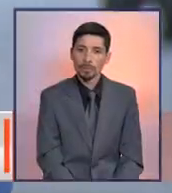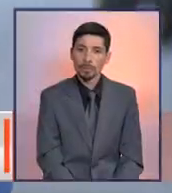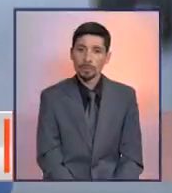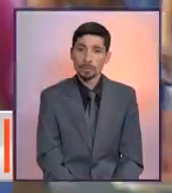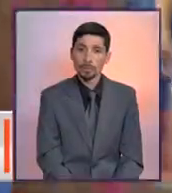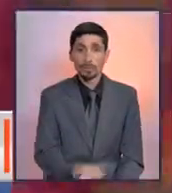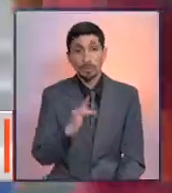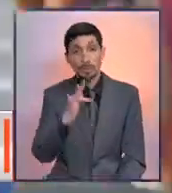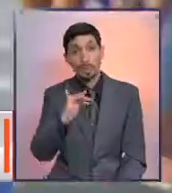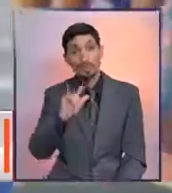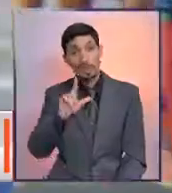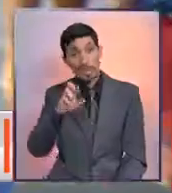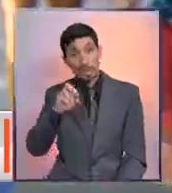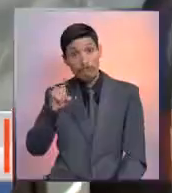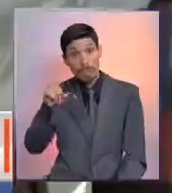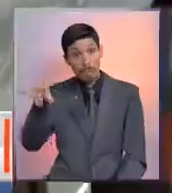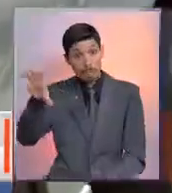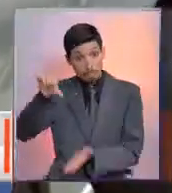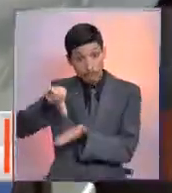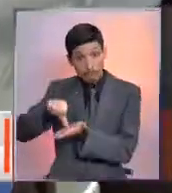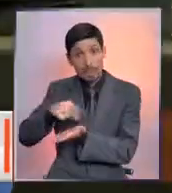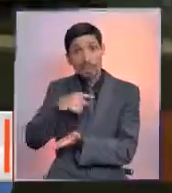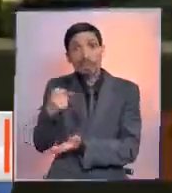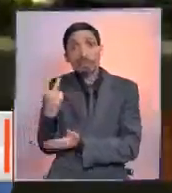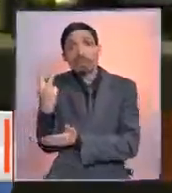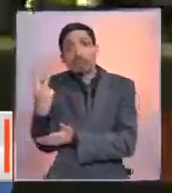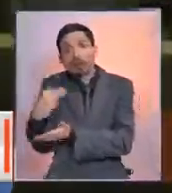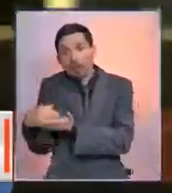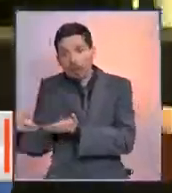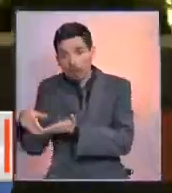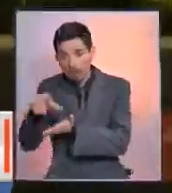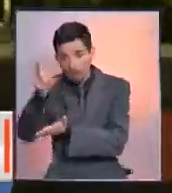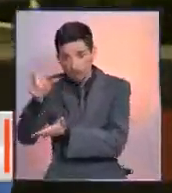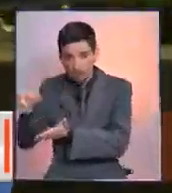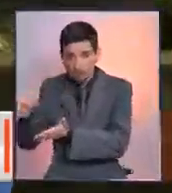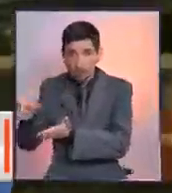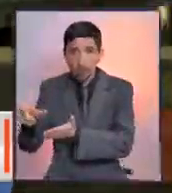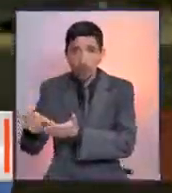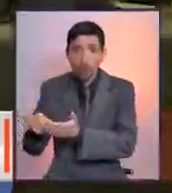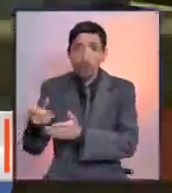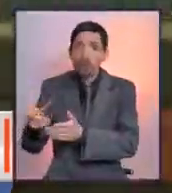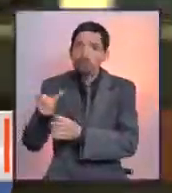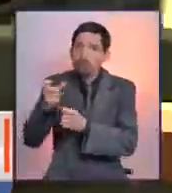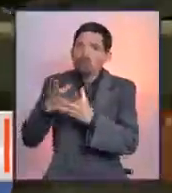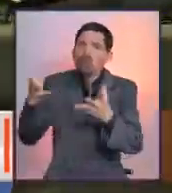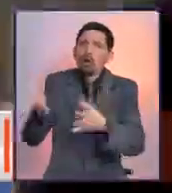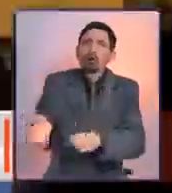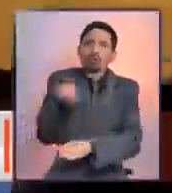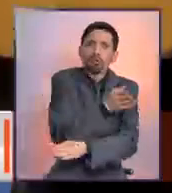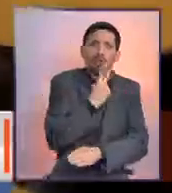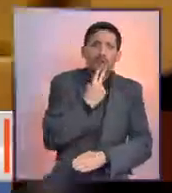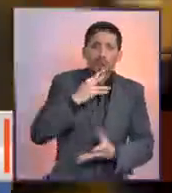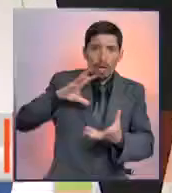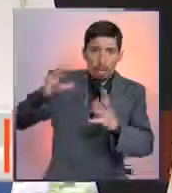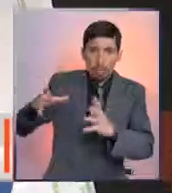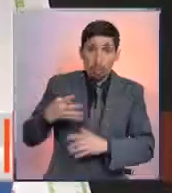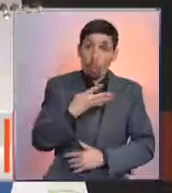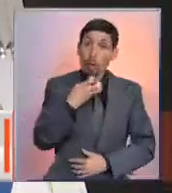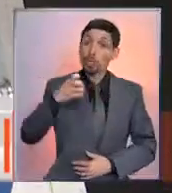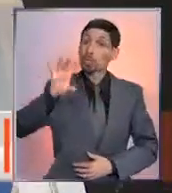Filipinas tiene 102 millones de habitantes, 10 millones están repartidos por el mundo y cerca de 450 viven en